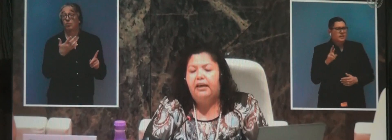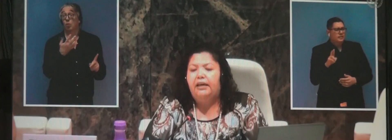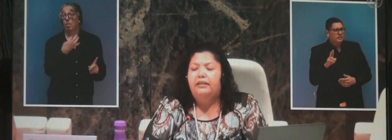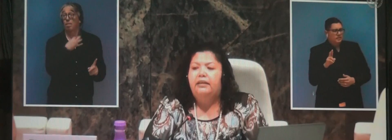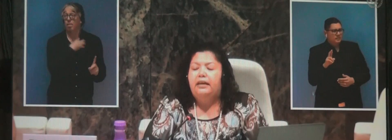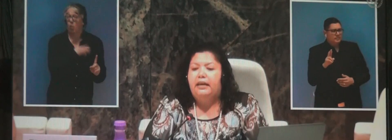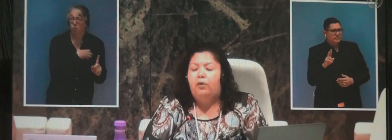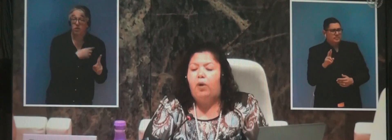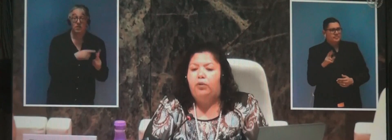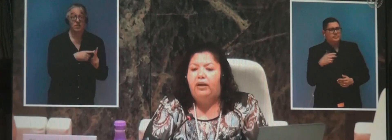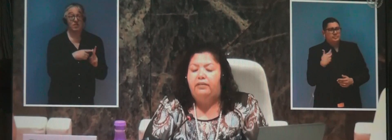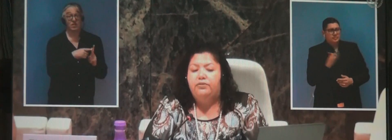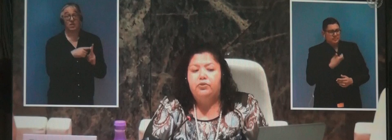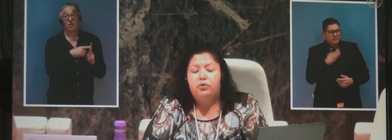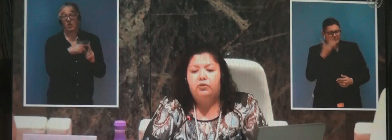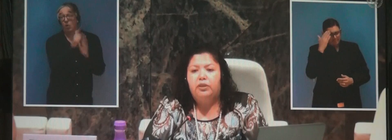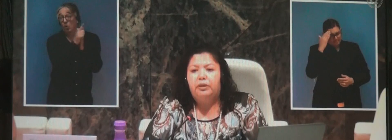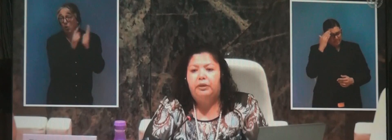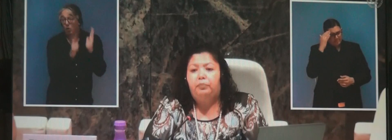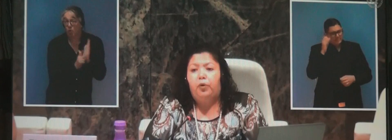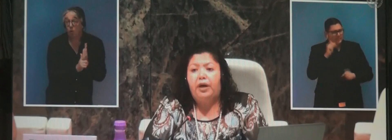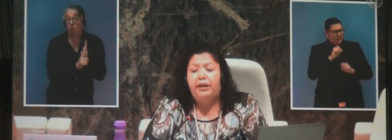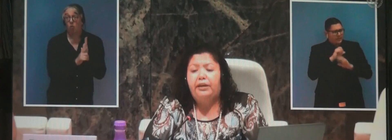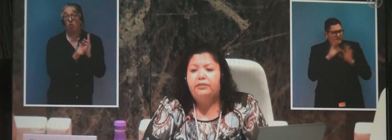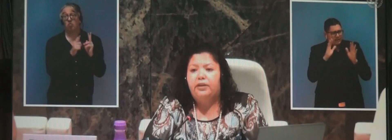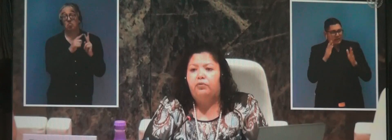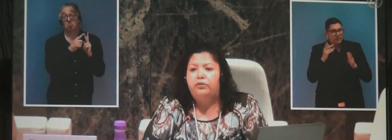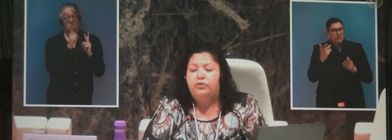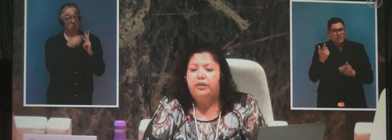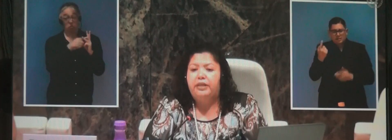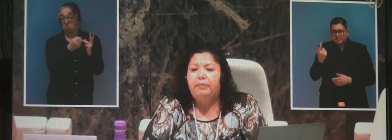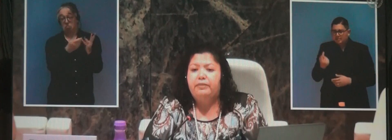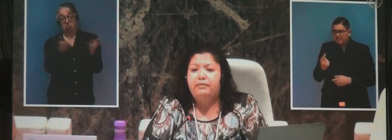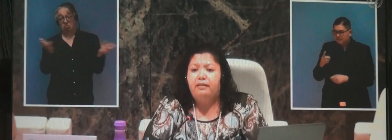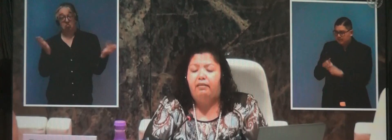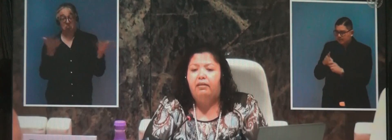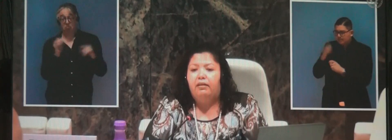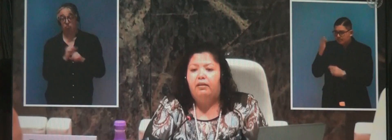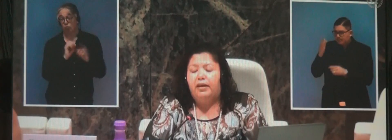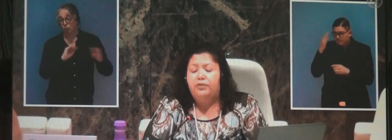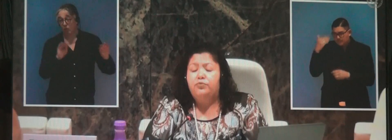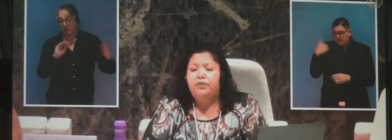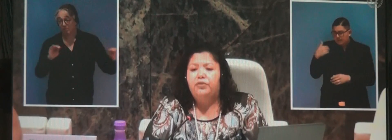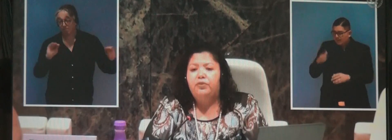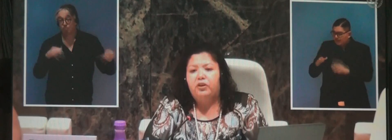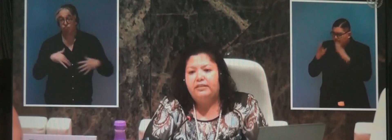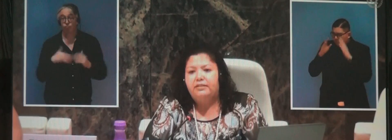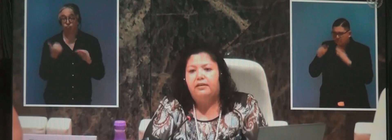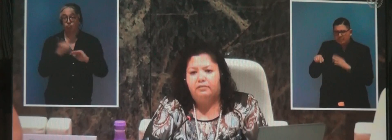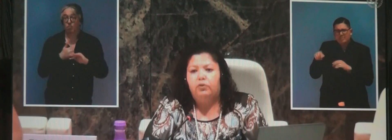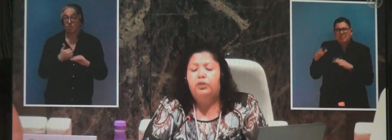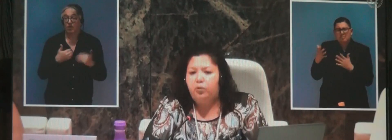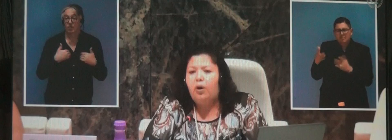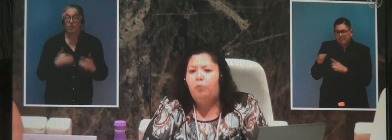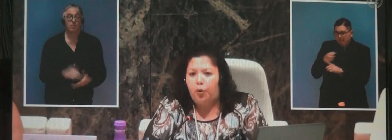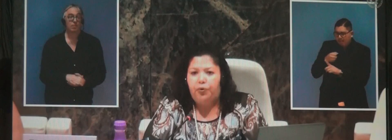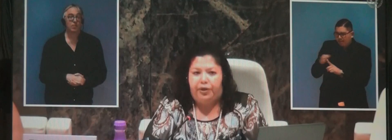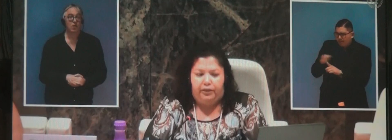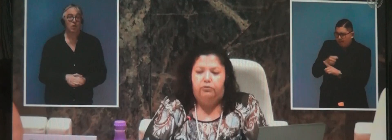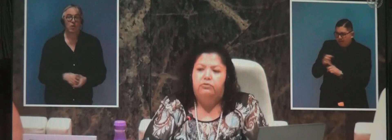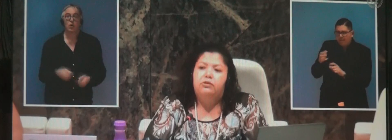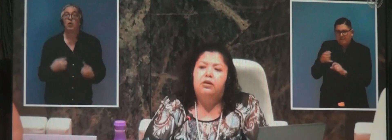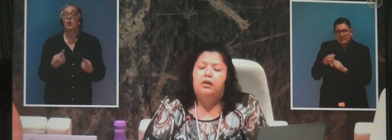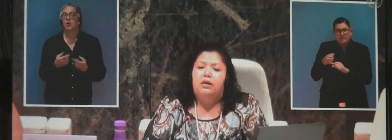bien que en cuanto a la atención de mujeres en condición de discapacidad que han sufrido violencia, continuamos